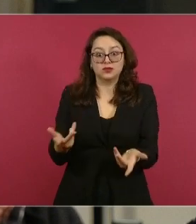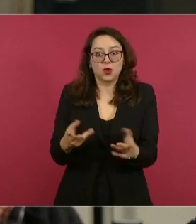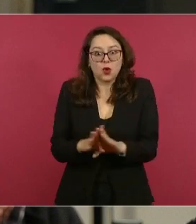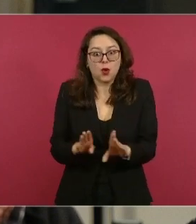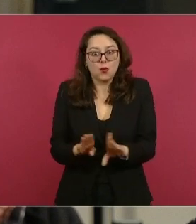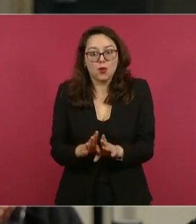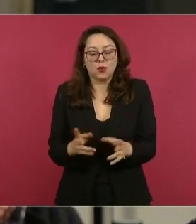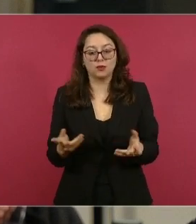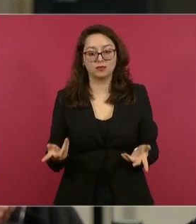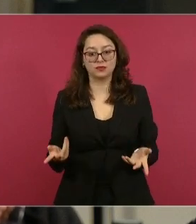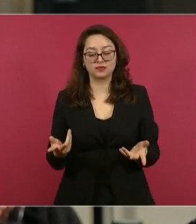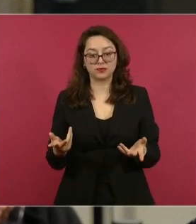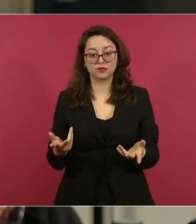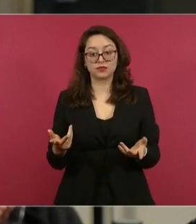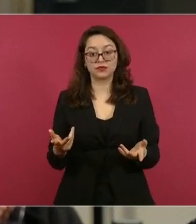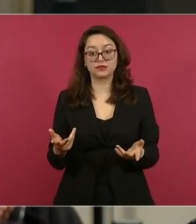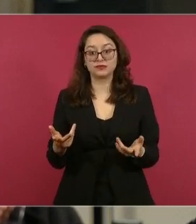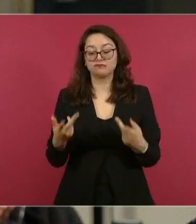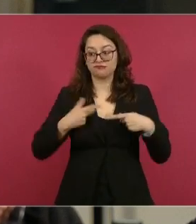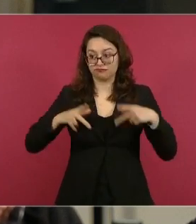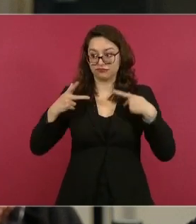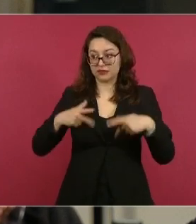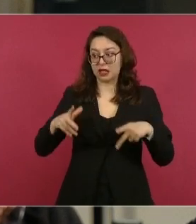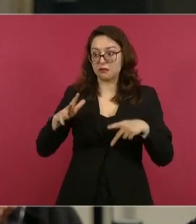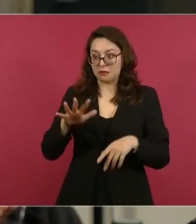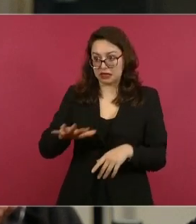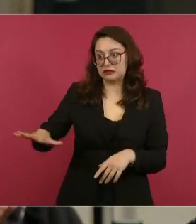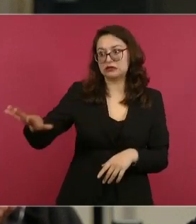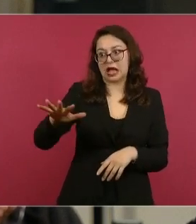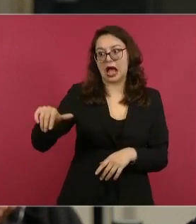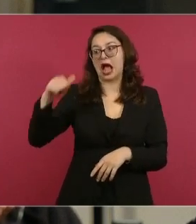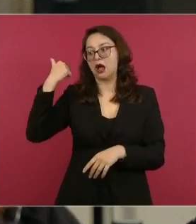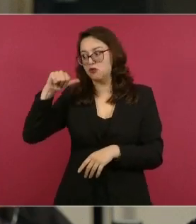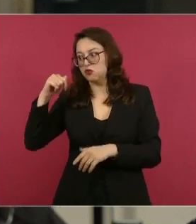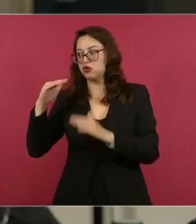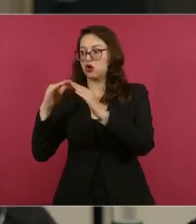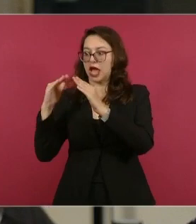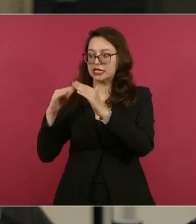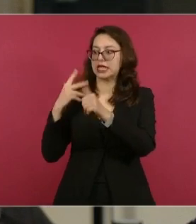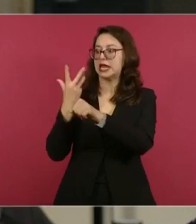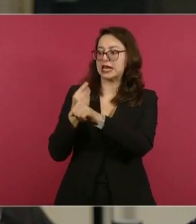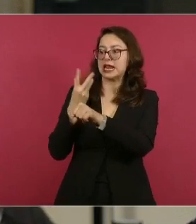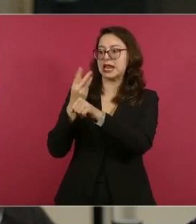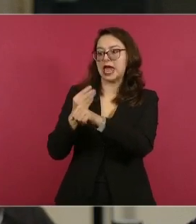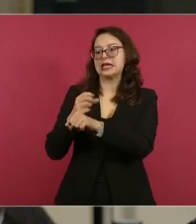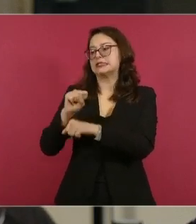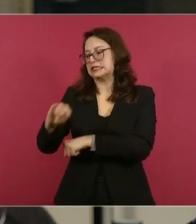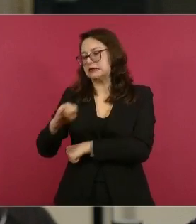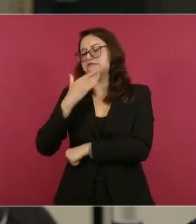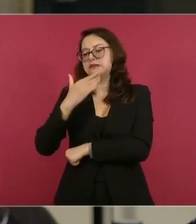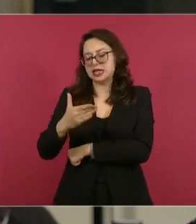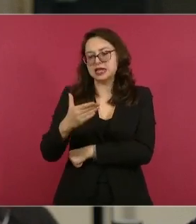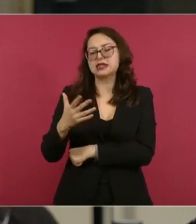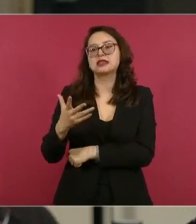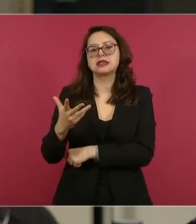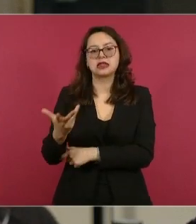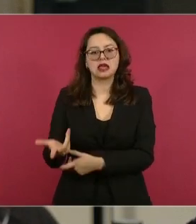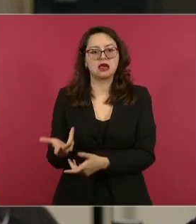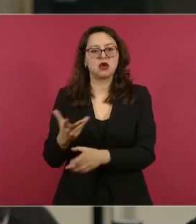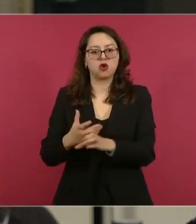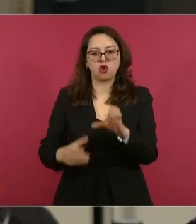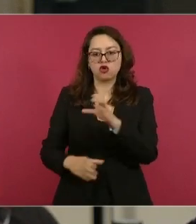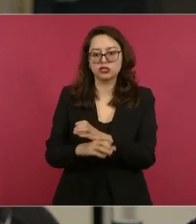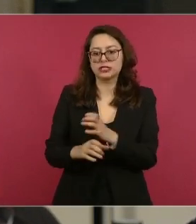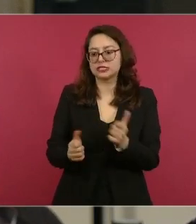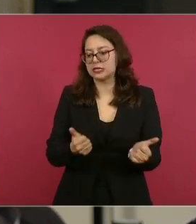atender a la población? Ya habló de que se abra el censo, reconstrucción para casas, mejoramiento de viviendas, se resultaron afectados, en seres